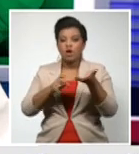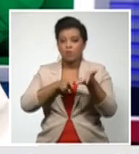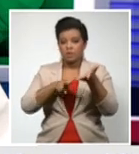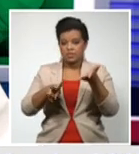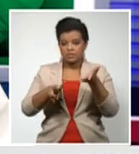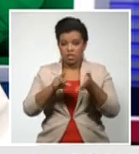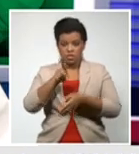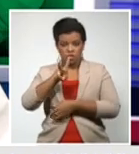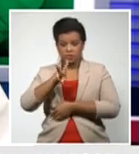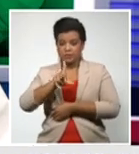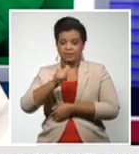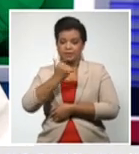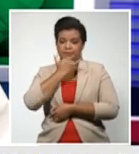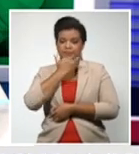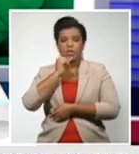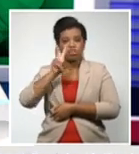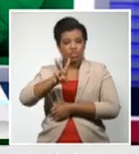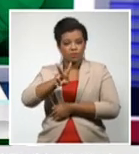El